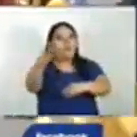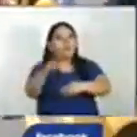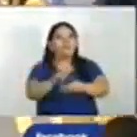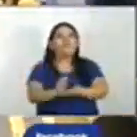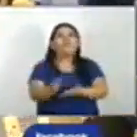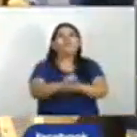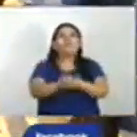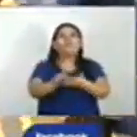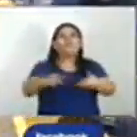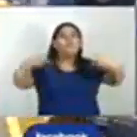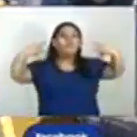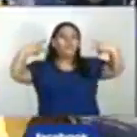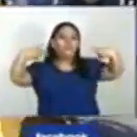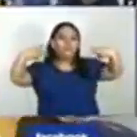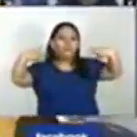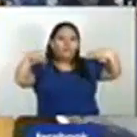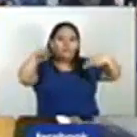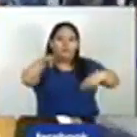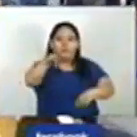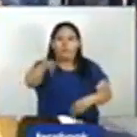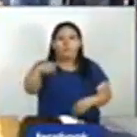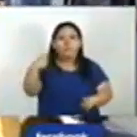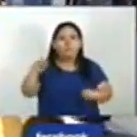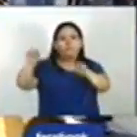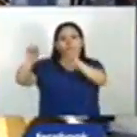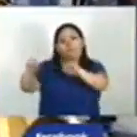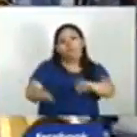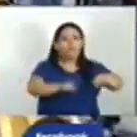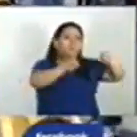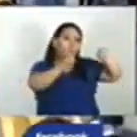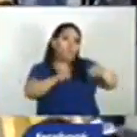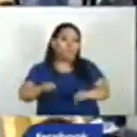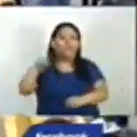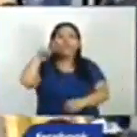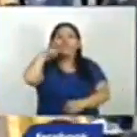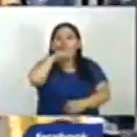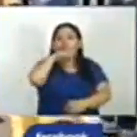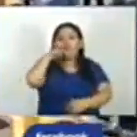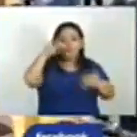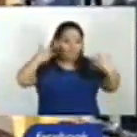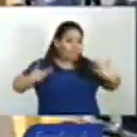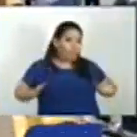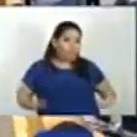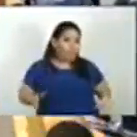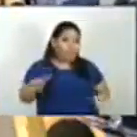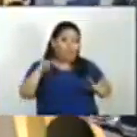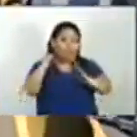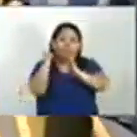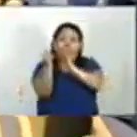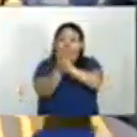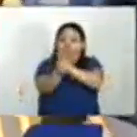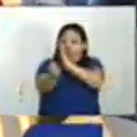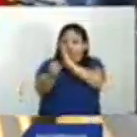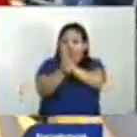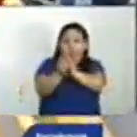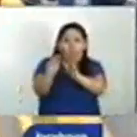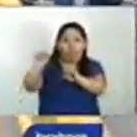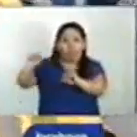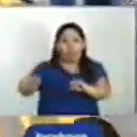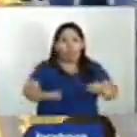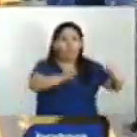Instituto Nacional Francisco Menéndez. Sus cachiporras con sus vestuarios de color rojo y sus movimientos dejaron impresionados a